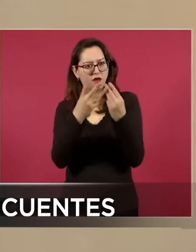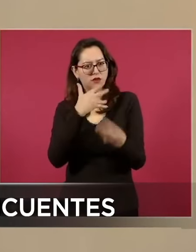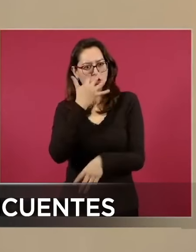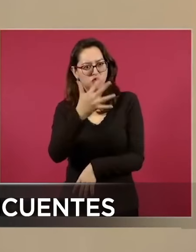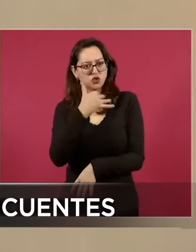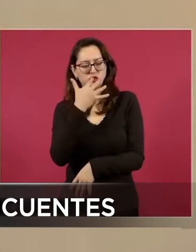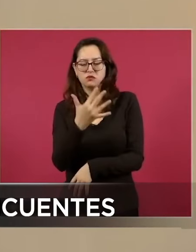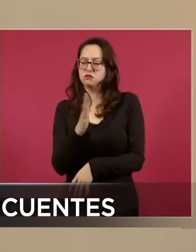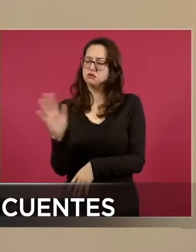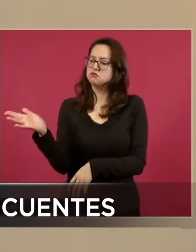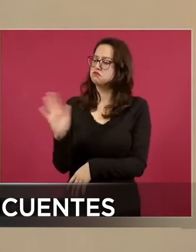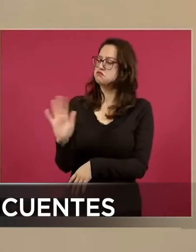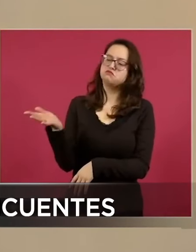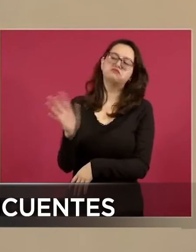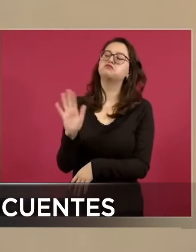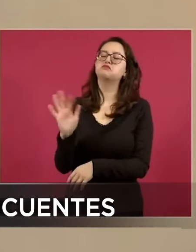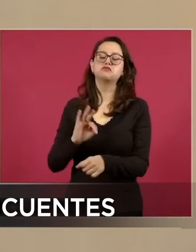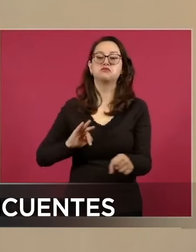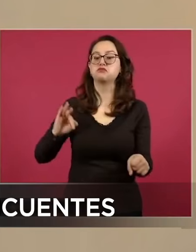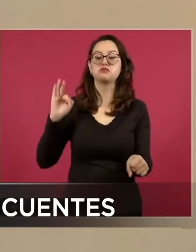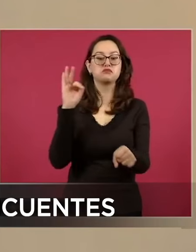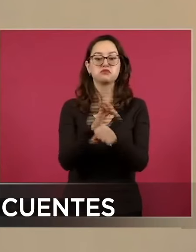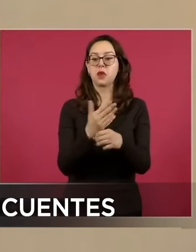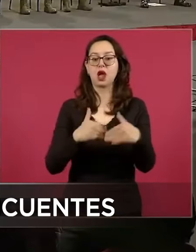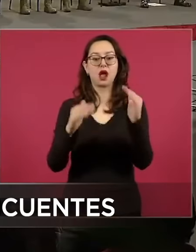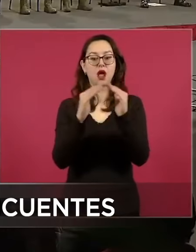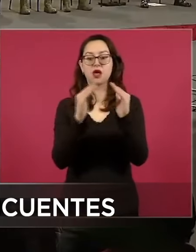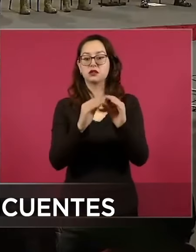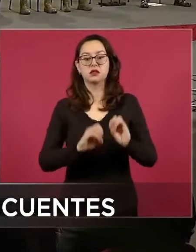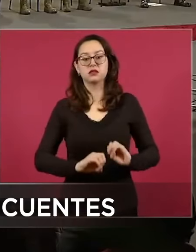de El Nini o del exdirector de Pemex, Emilio Lozoya.